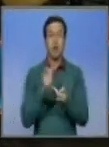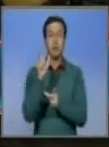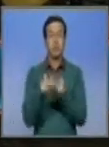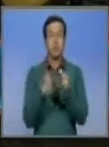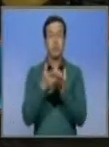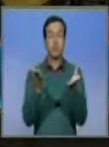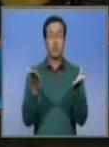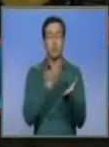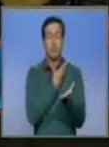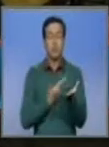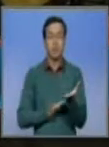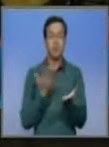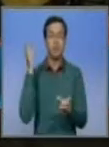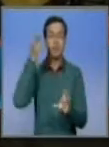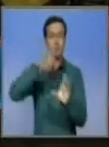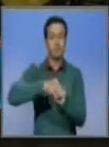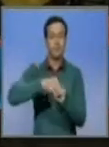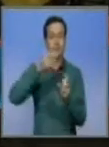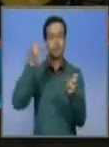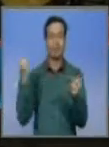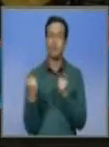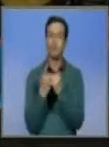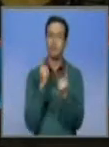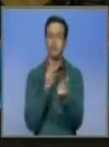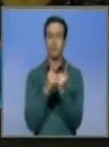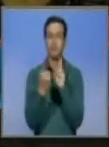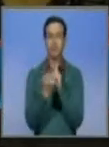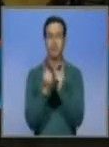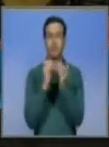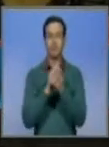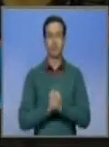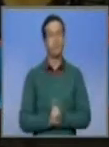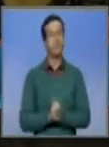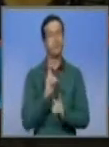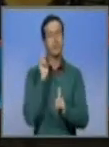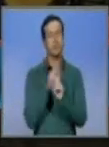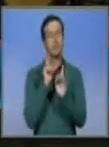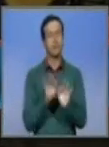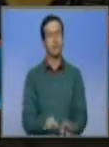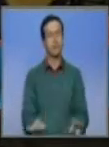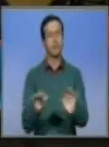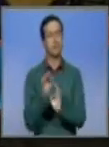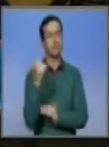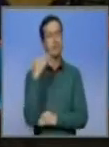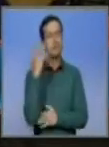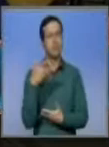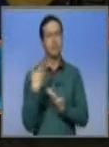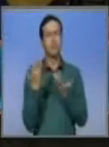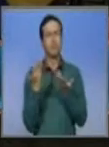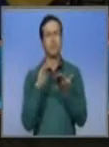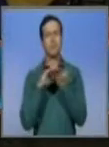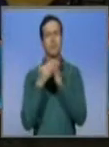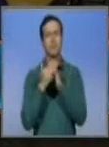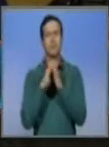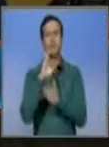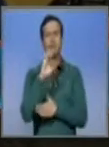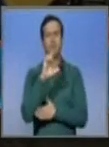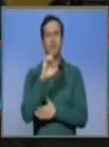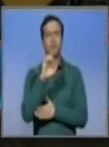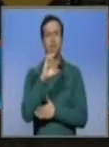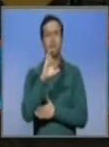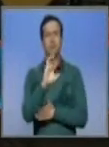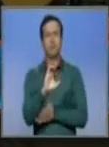que participan en este encuentro. Otro de los aspectos relevantes en este cumbre de la CELAT es